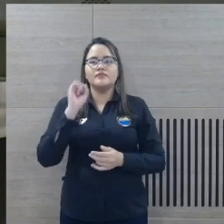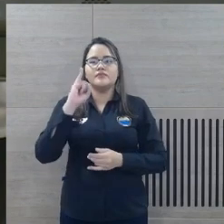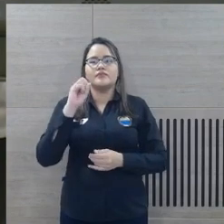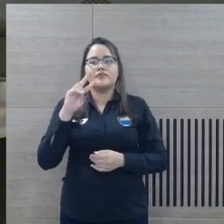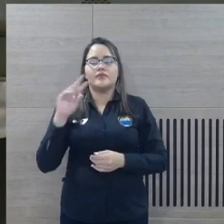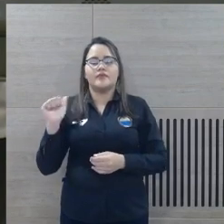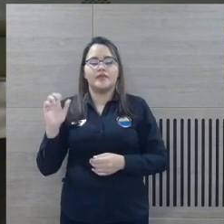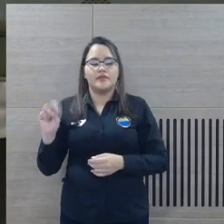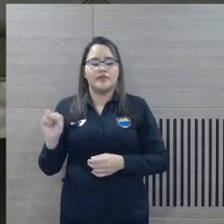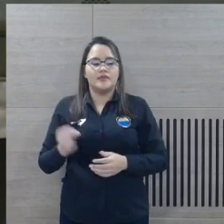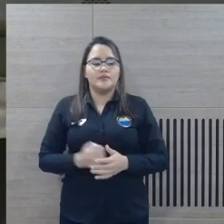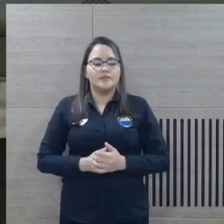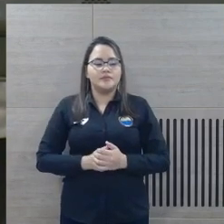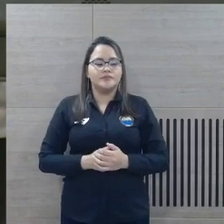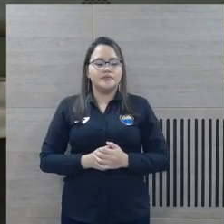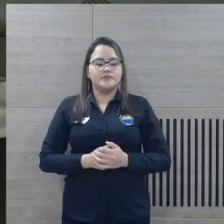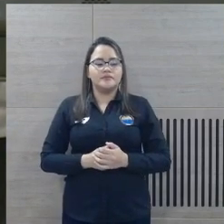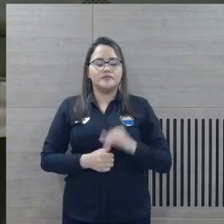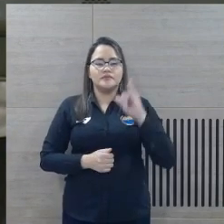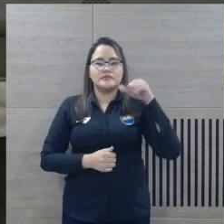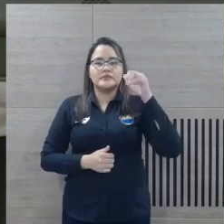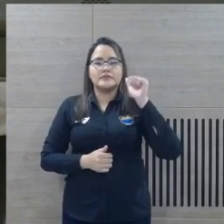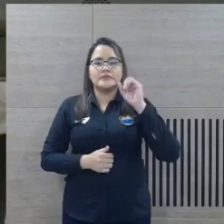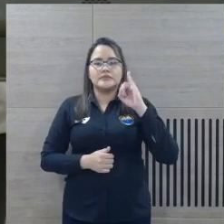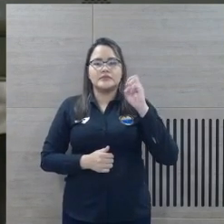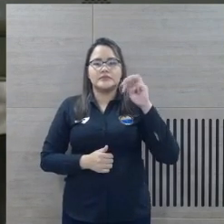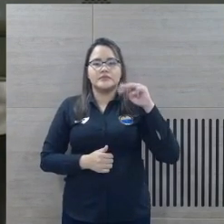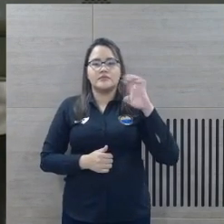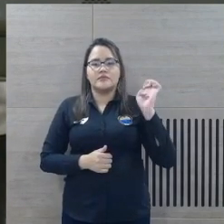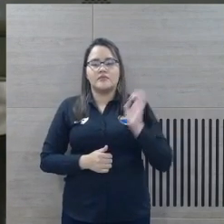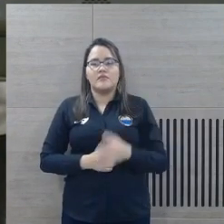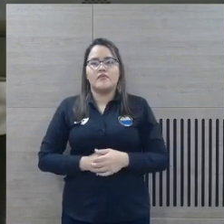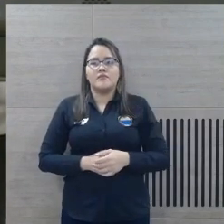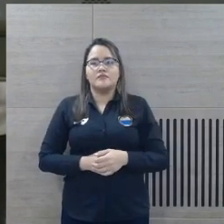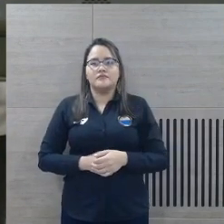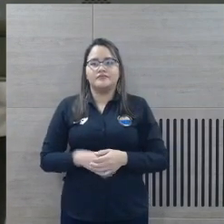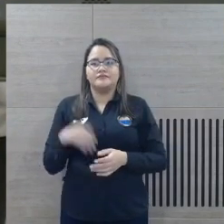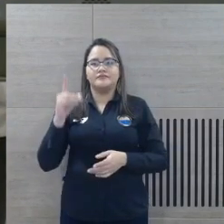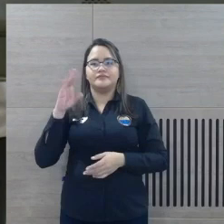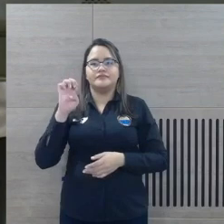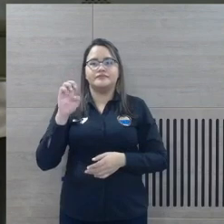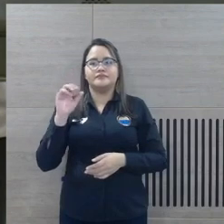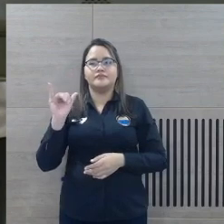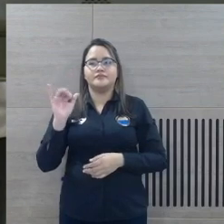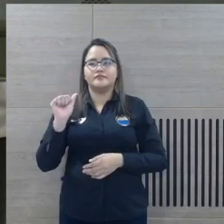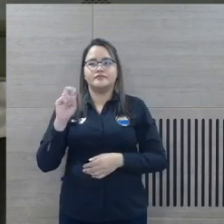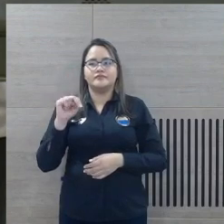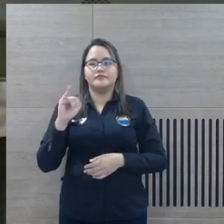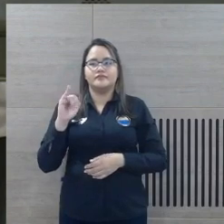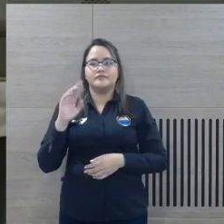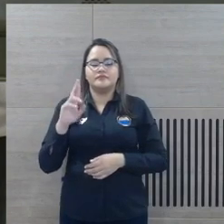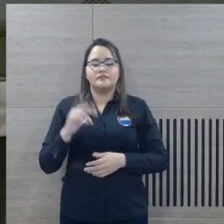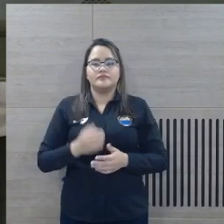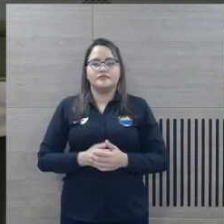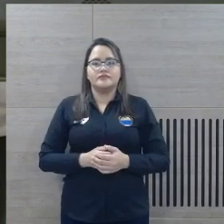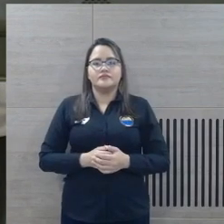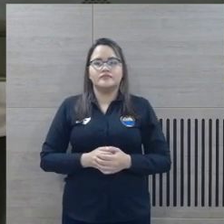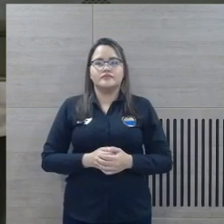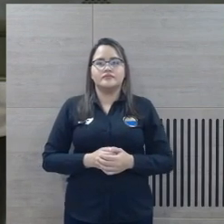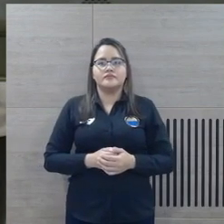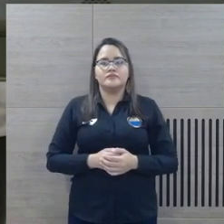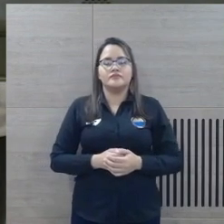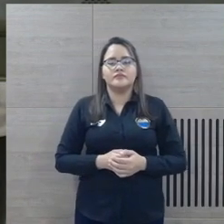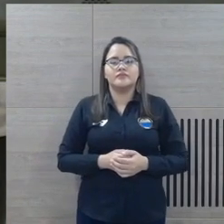Ferreira. Deyalic de la Noy Pacheco. Luis Ángel de Luque de Arma. Carlos Andrés Díaz Mejía.